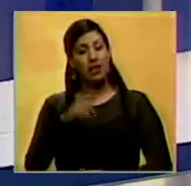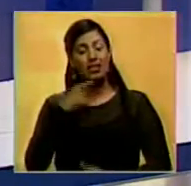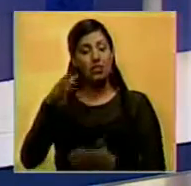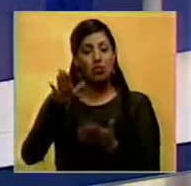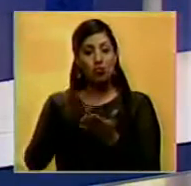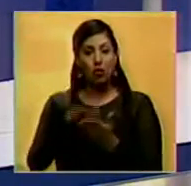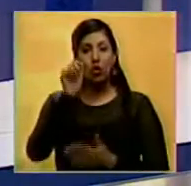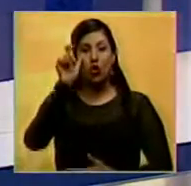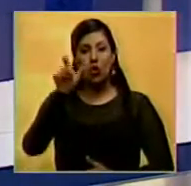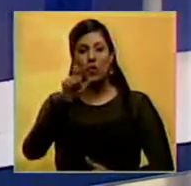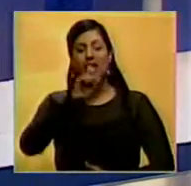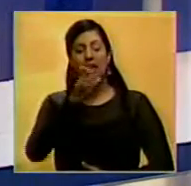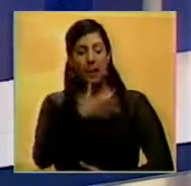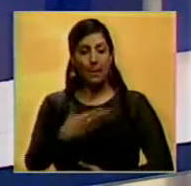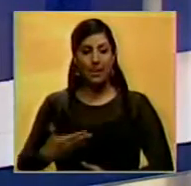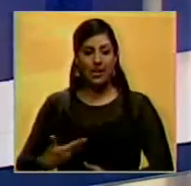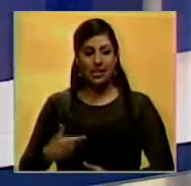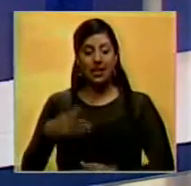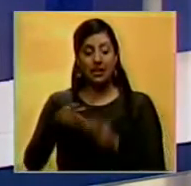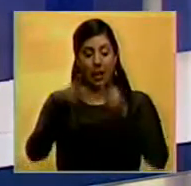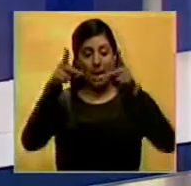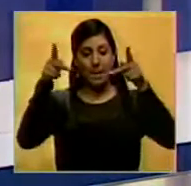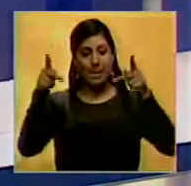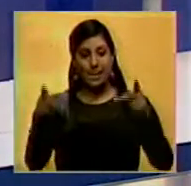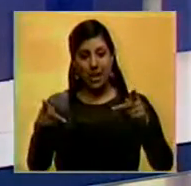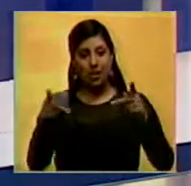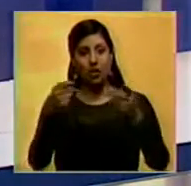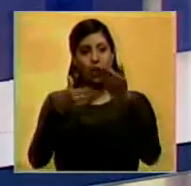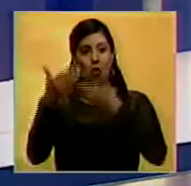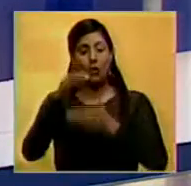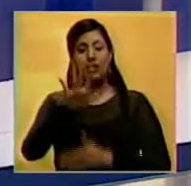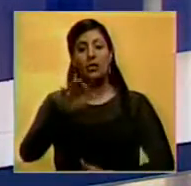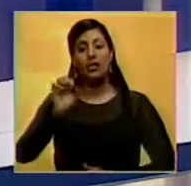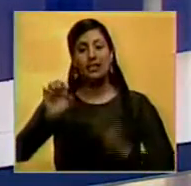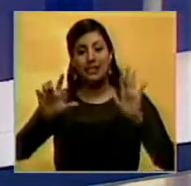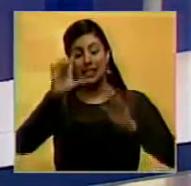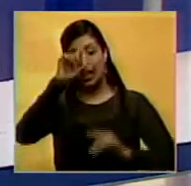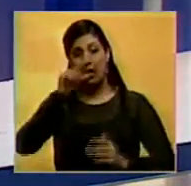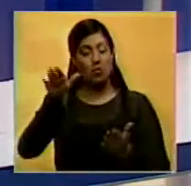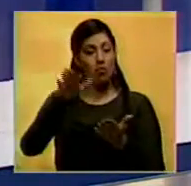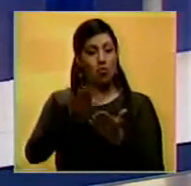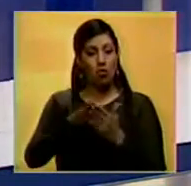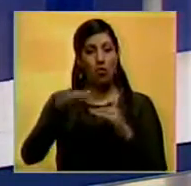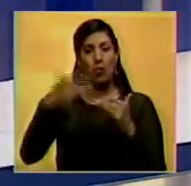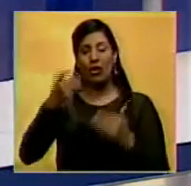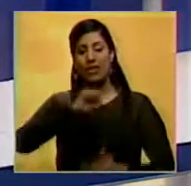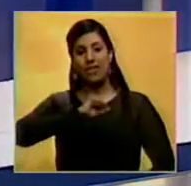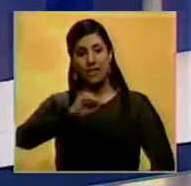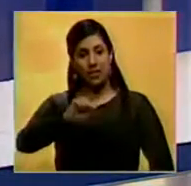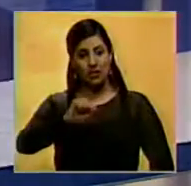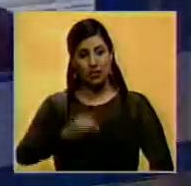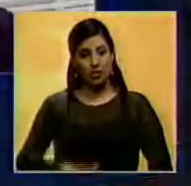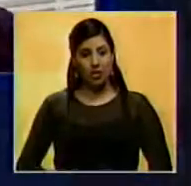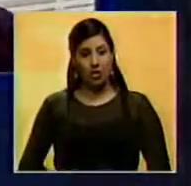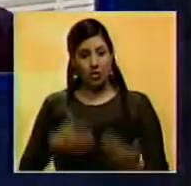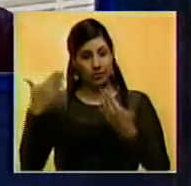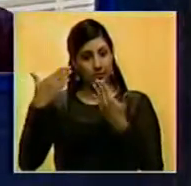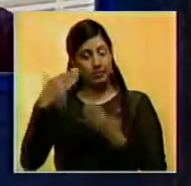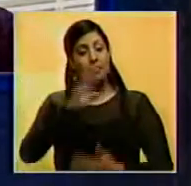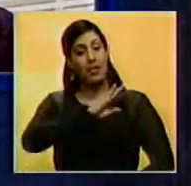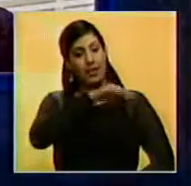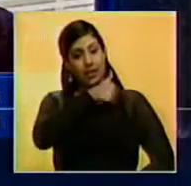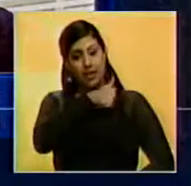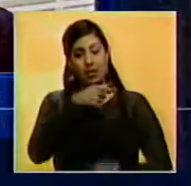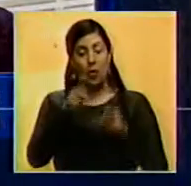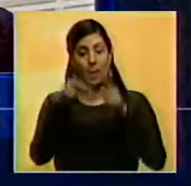Falleció Tamnus Gerst, presidente del diario Reporte de la Economía, a los 57 años de edad tras sufrir un infarto. El director general